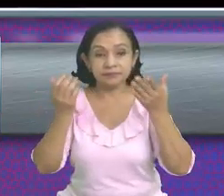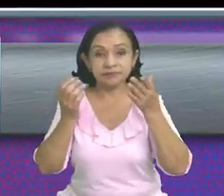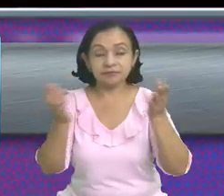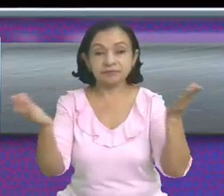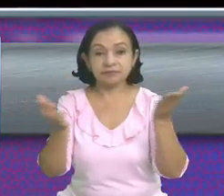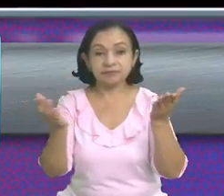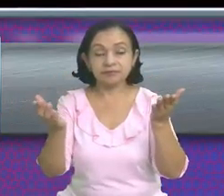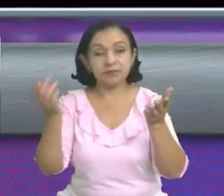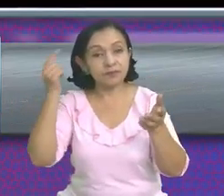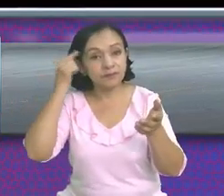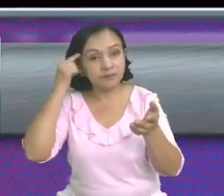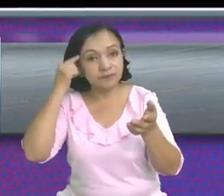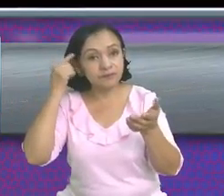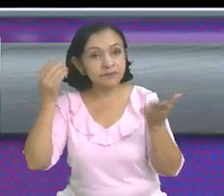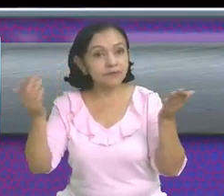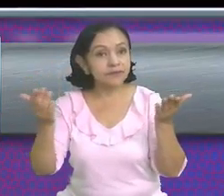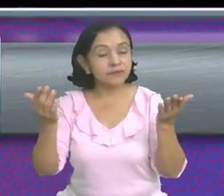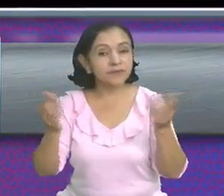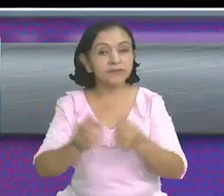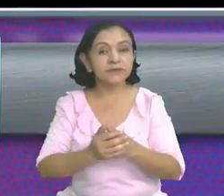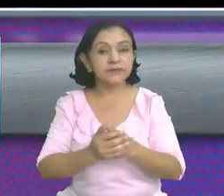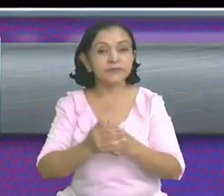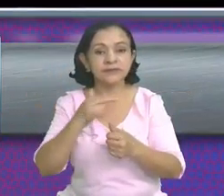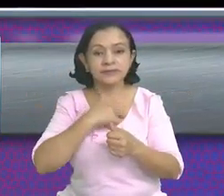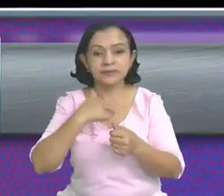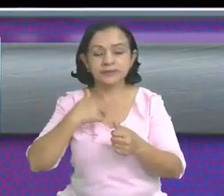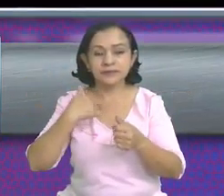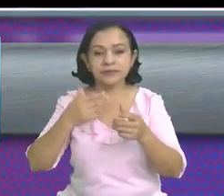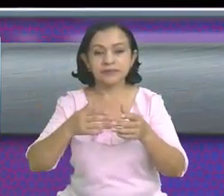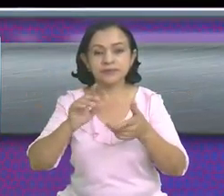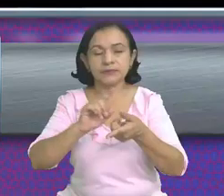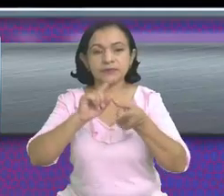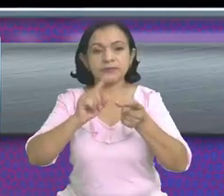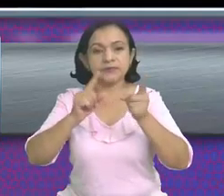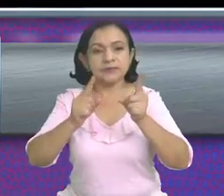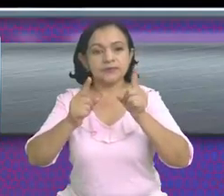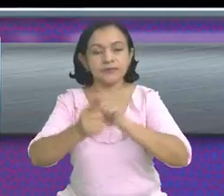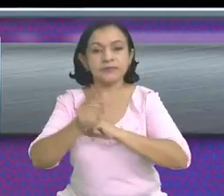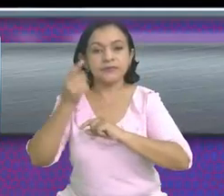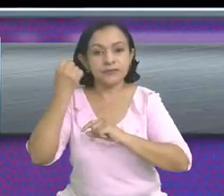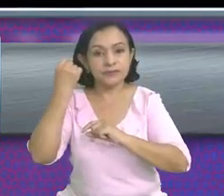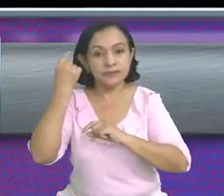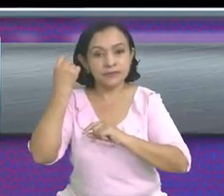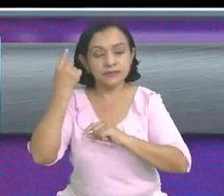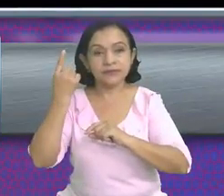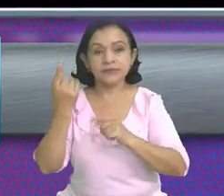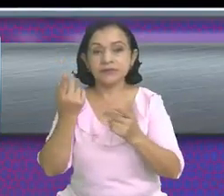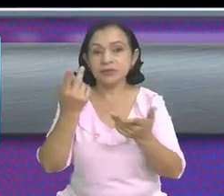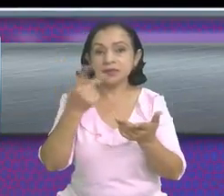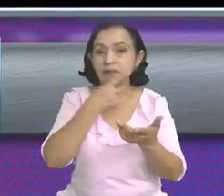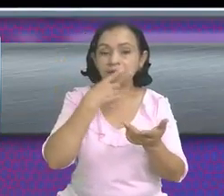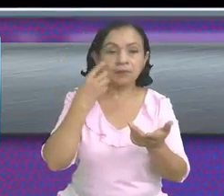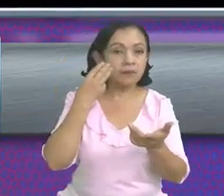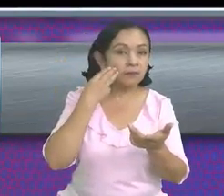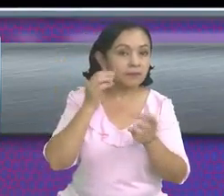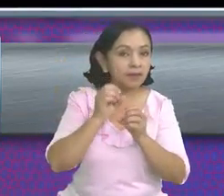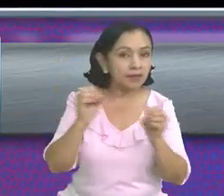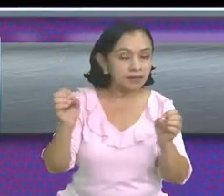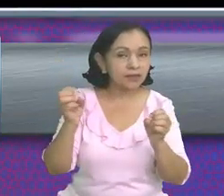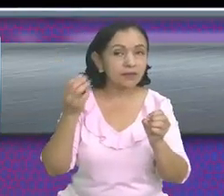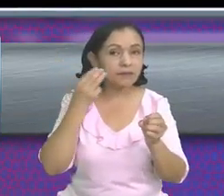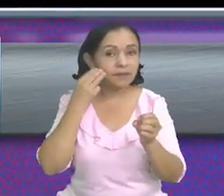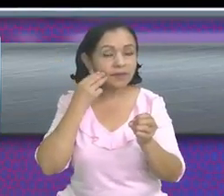inconveniencia o pensamiento que al momento que ya se iba creciendo y se va dando cuenta, por ejemplo, de la ausencia del padre o la madre,